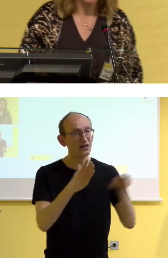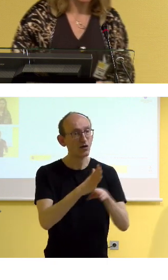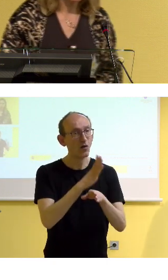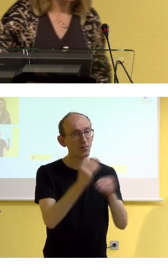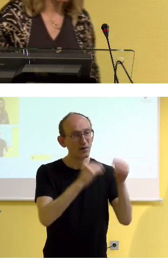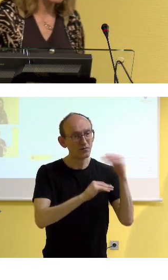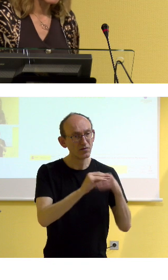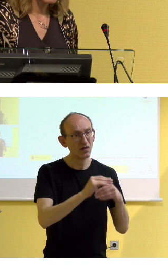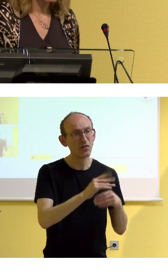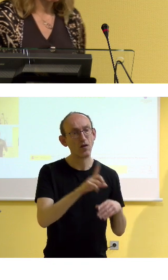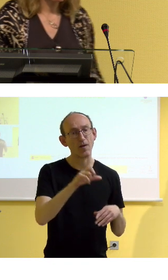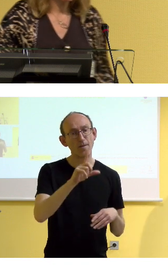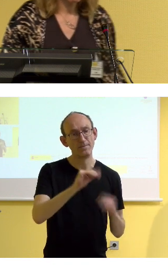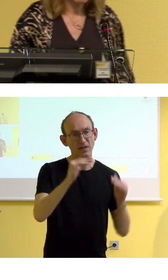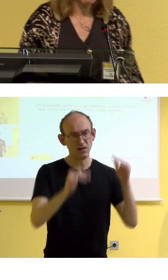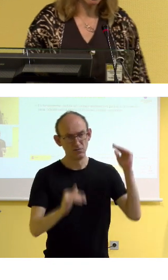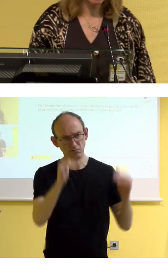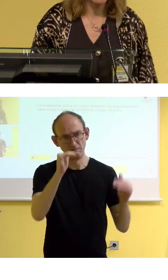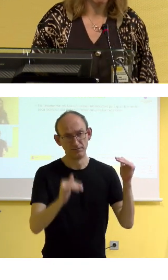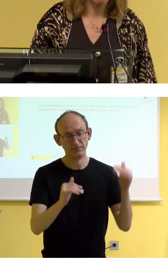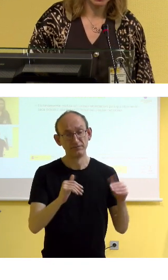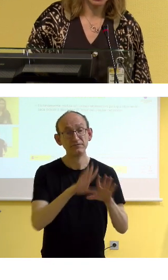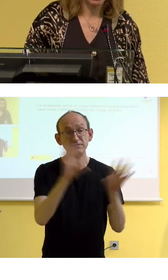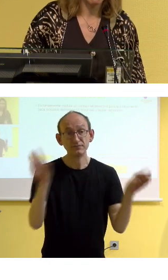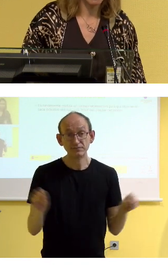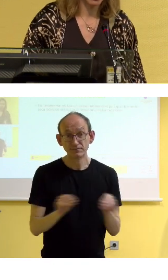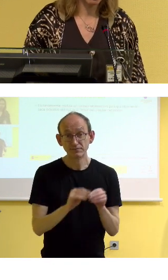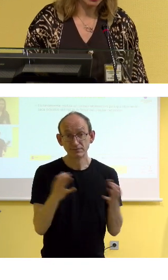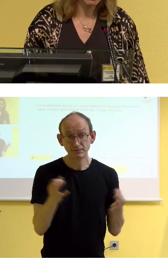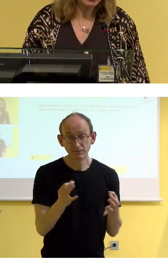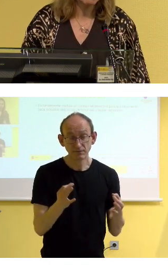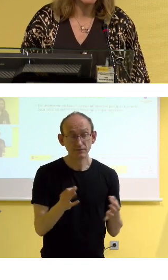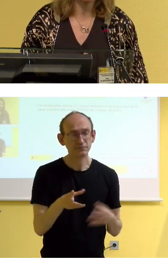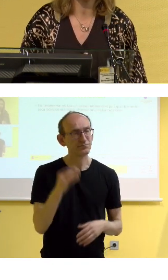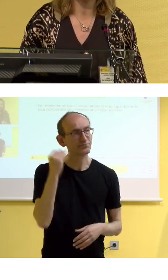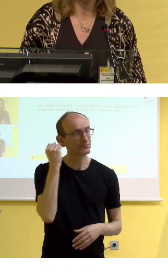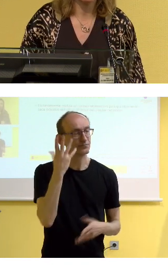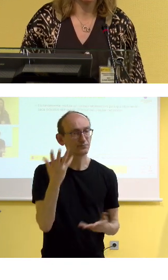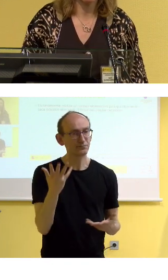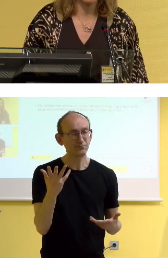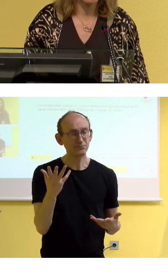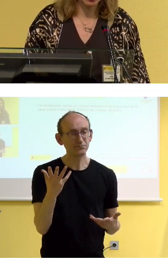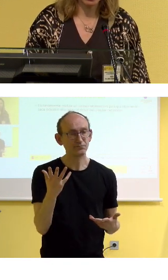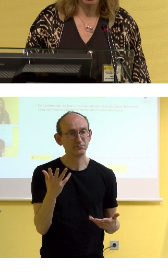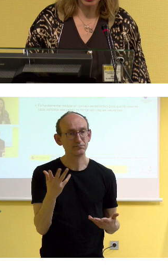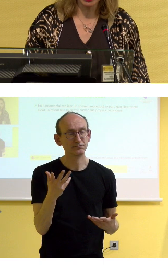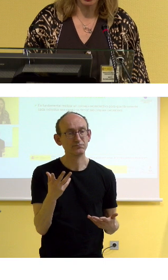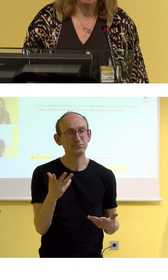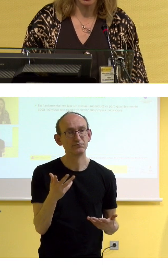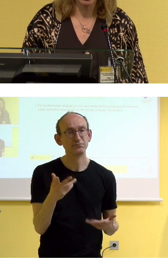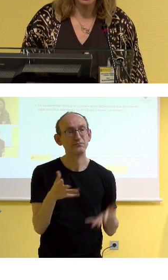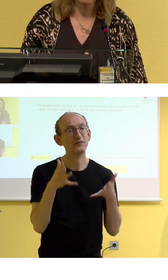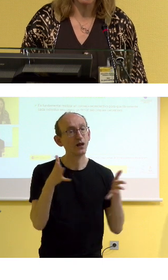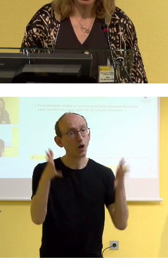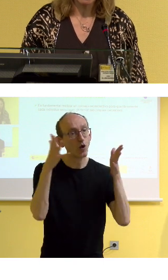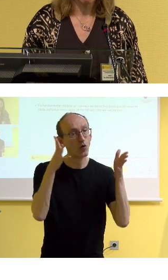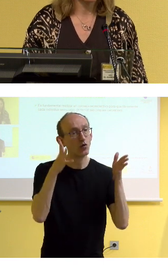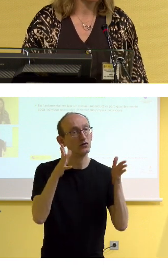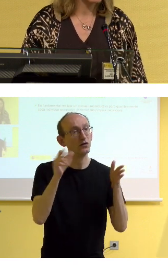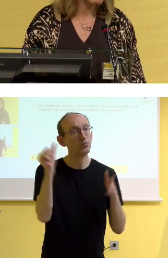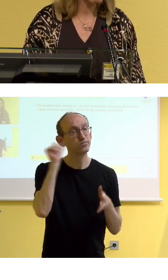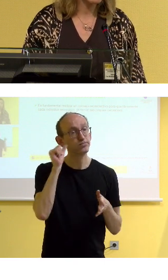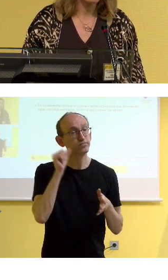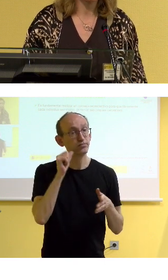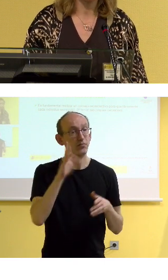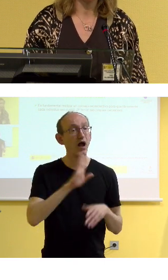acuerdo? Entonces, simplemente para concluir, yo creo que es fundamental realizar un adecuado consejo reproductivo para